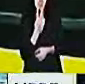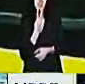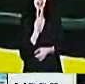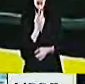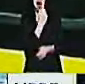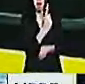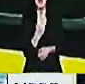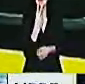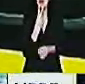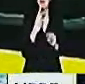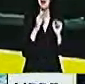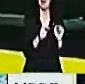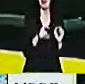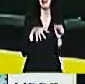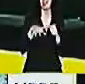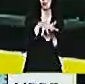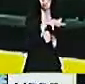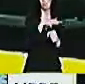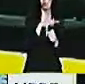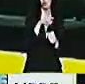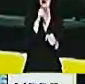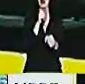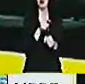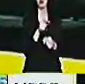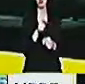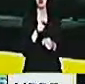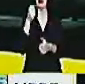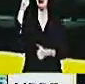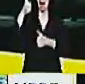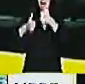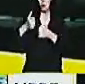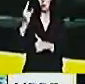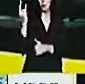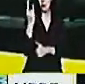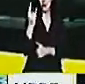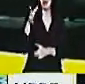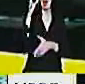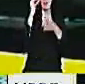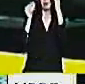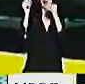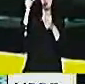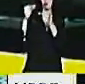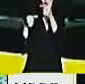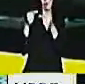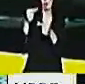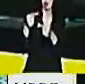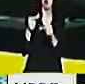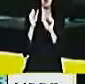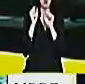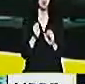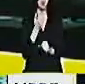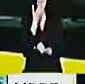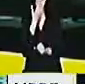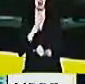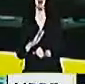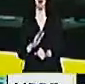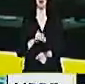e implementarlos, y eso es algo que durante las carreras se va aprendiendo. Uh-huh. Podemos entregar la mejor